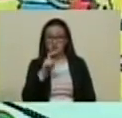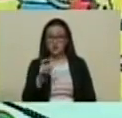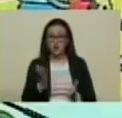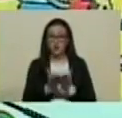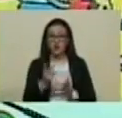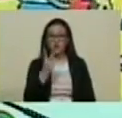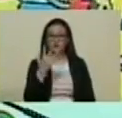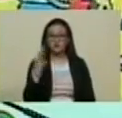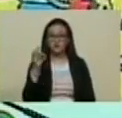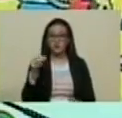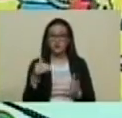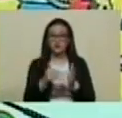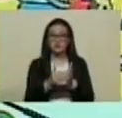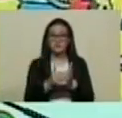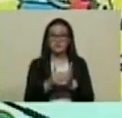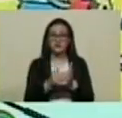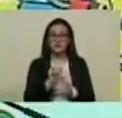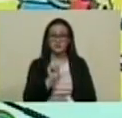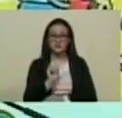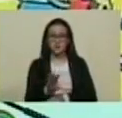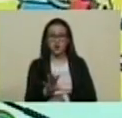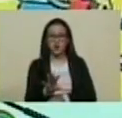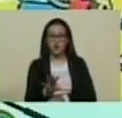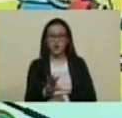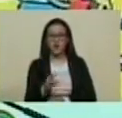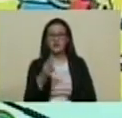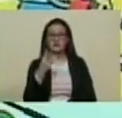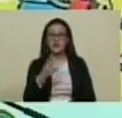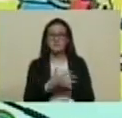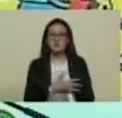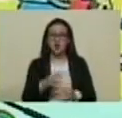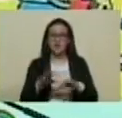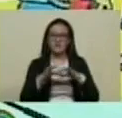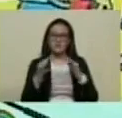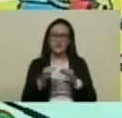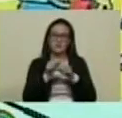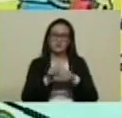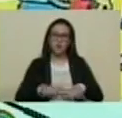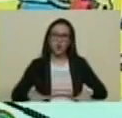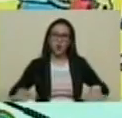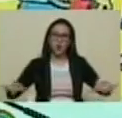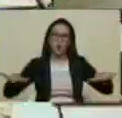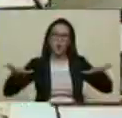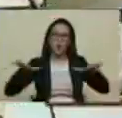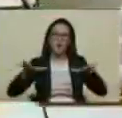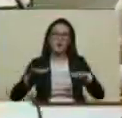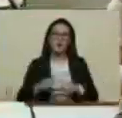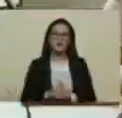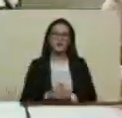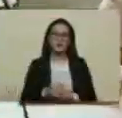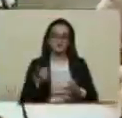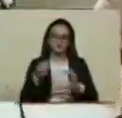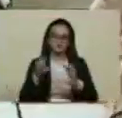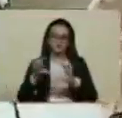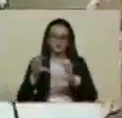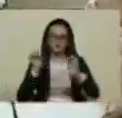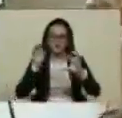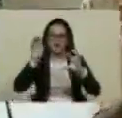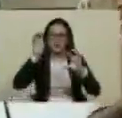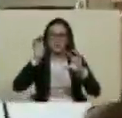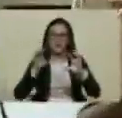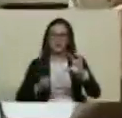de 250.000 bolívares a 3 millones de familias a través del carnet de la